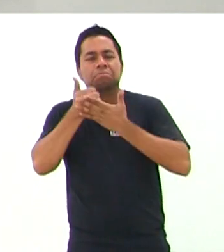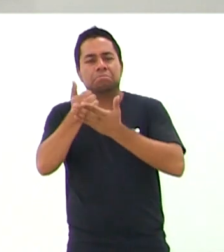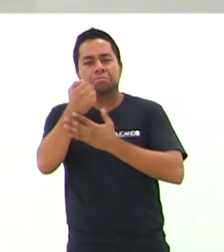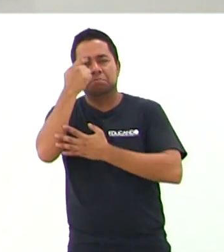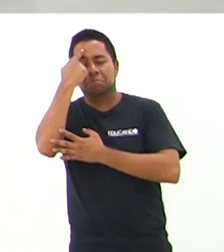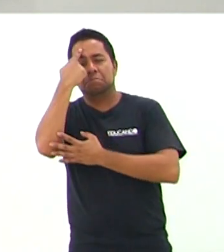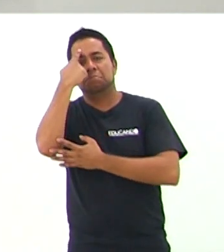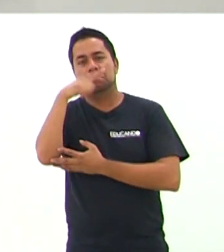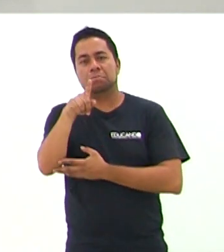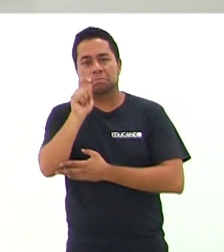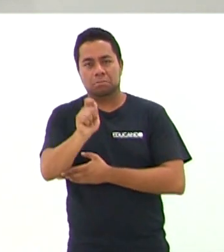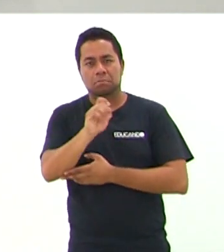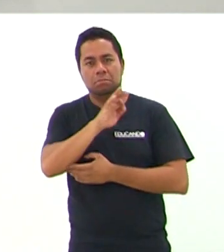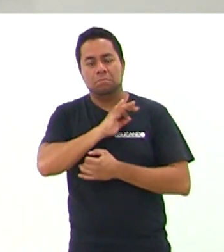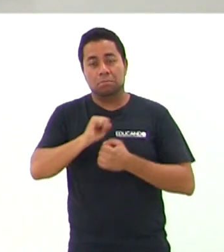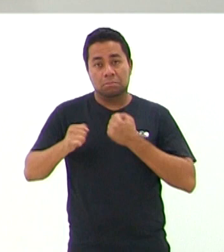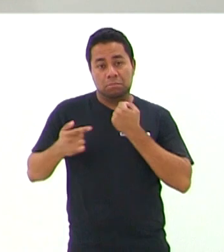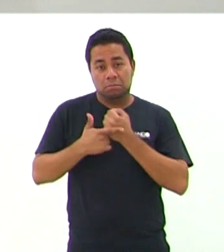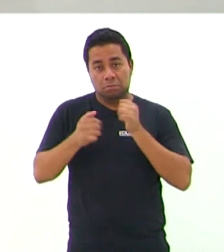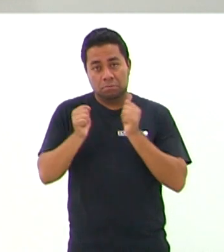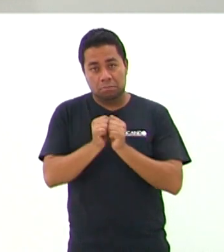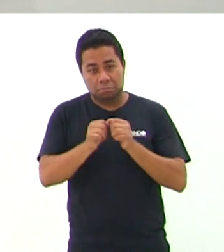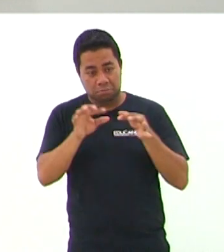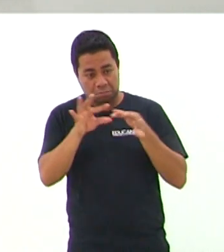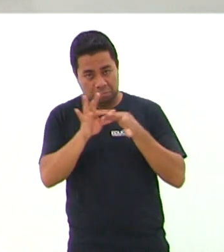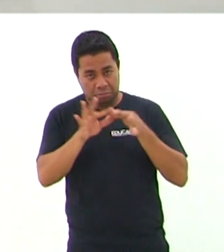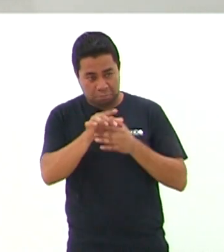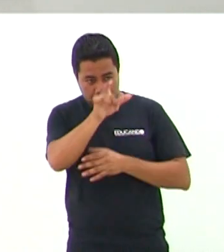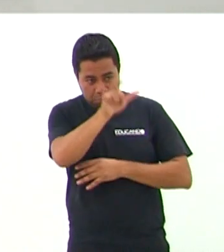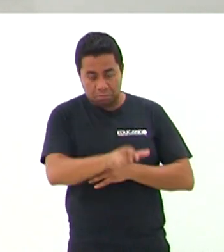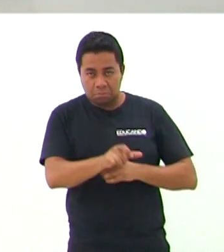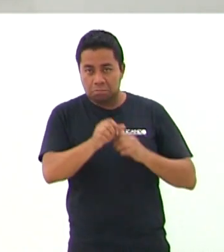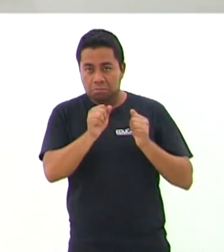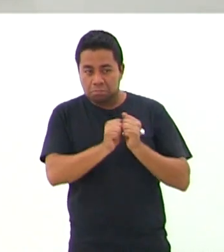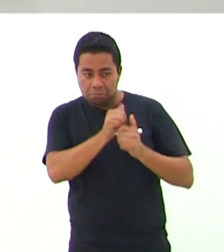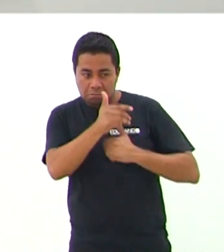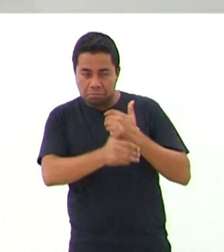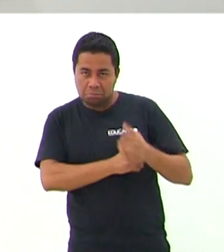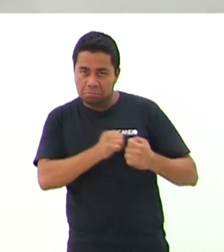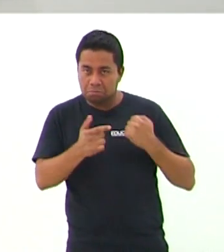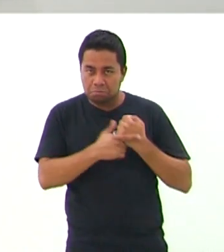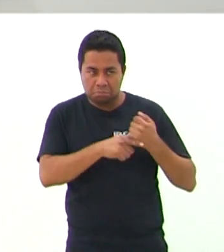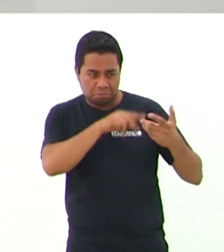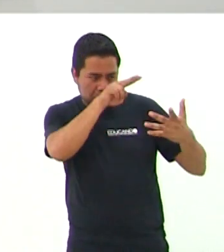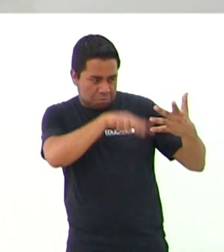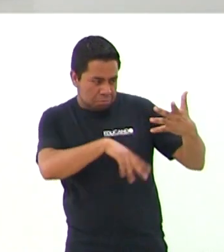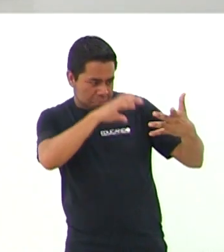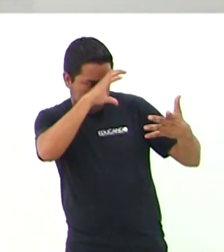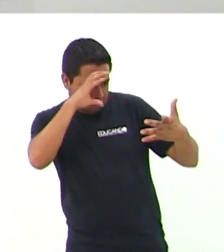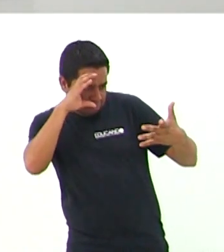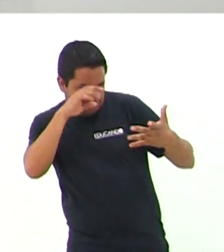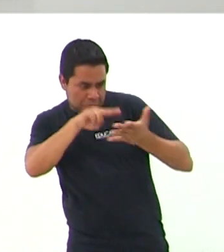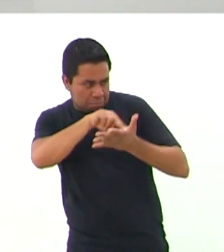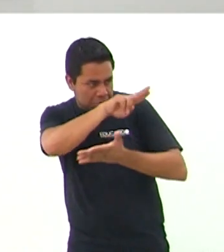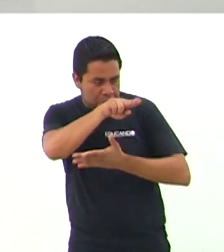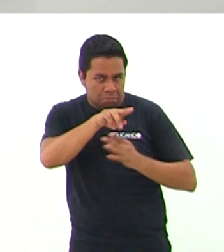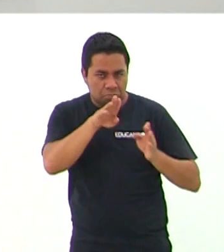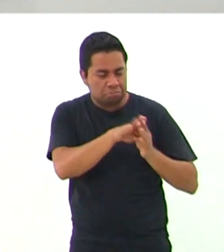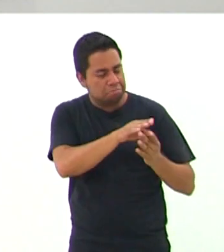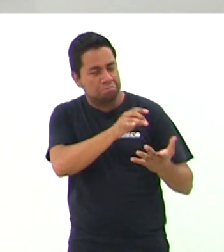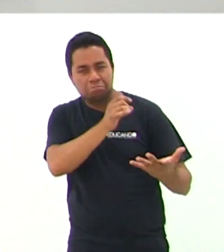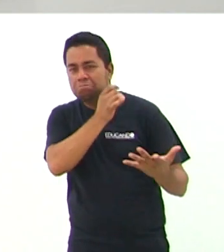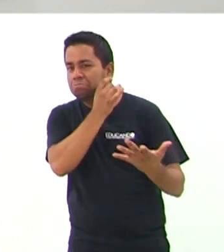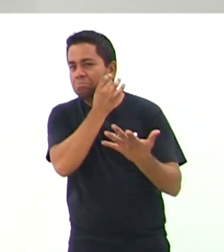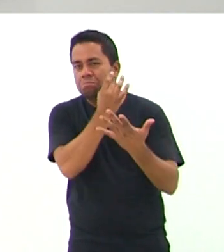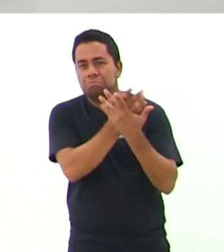especificación y también hacer alguna descripción de él conforme vayas viendo algunas imágenes de él que te van a parecer muy